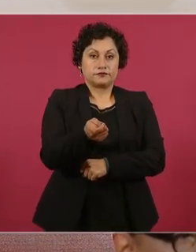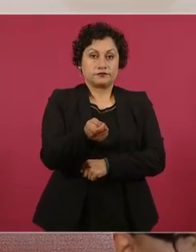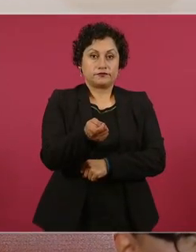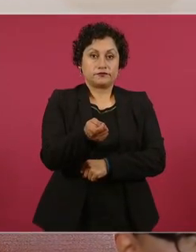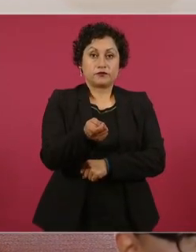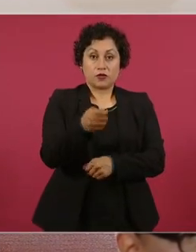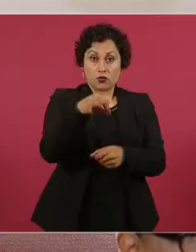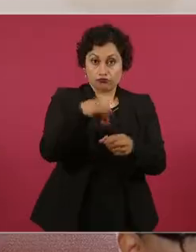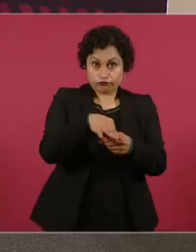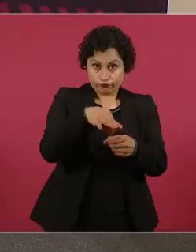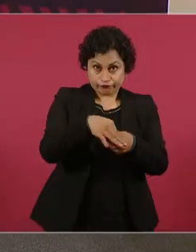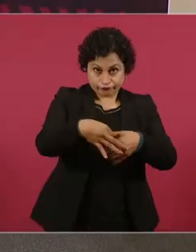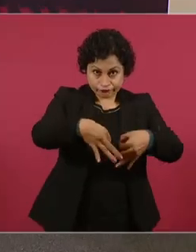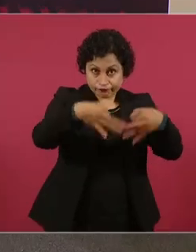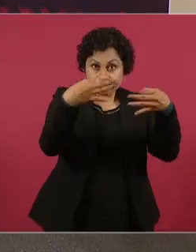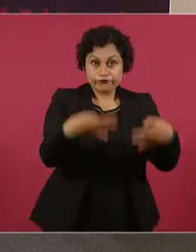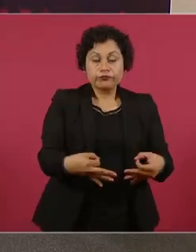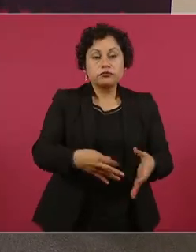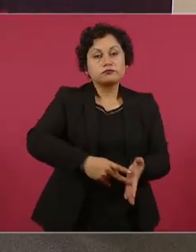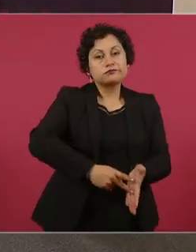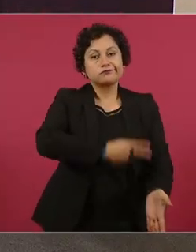no reelección, el